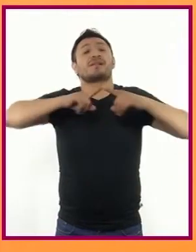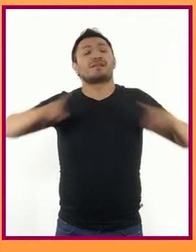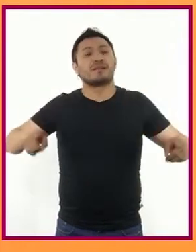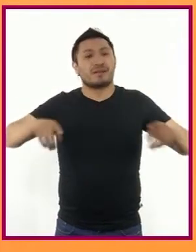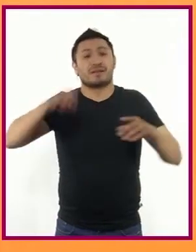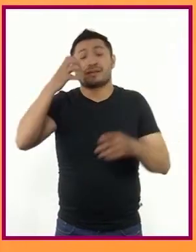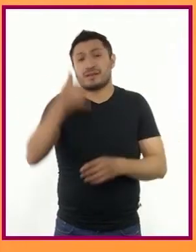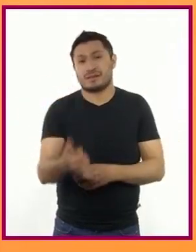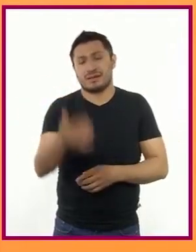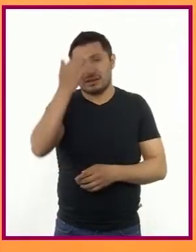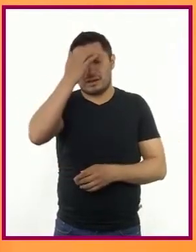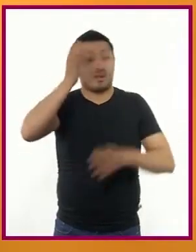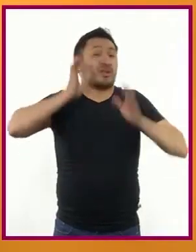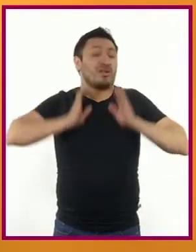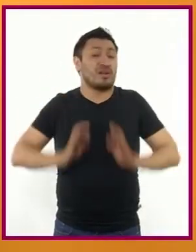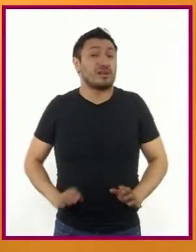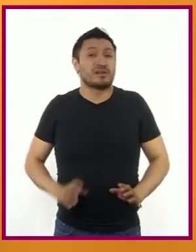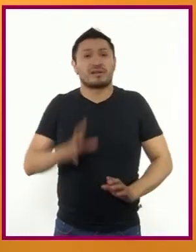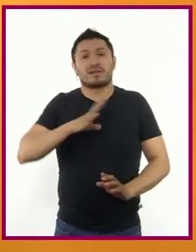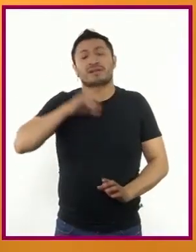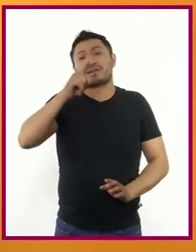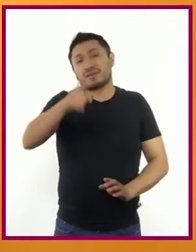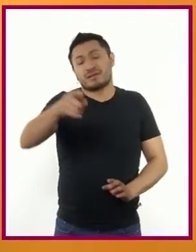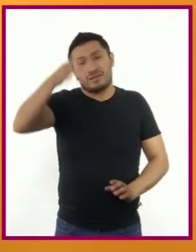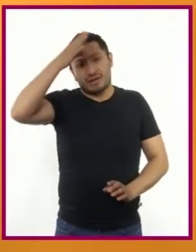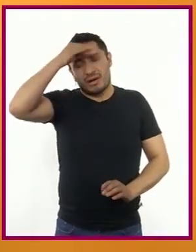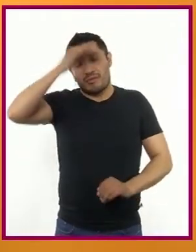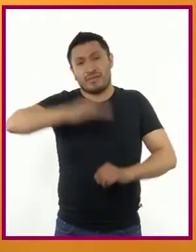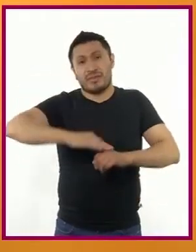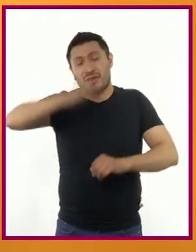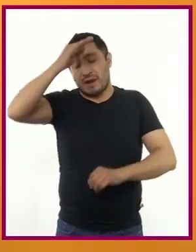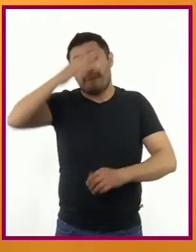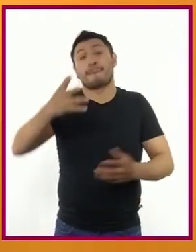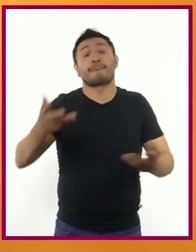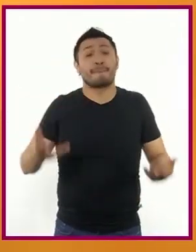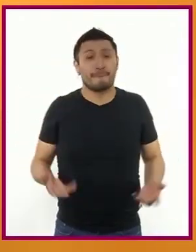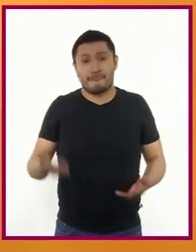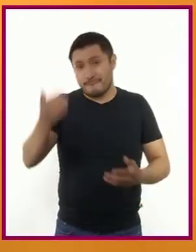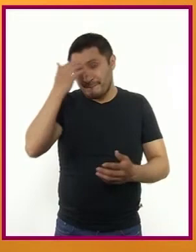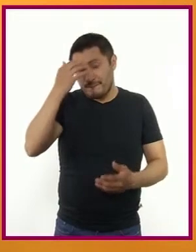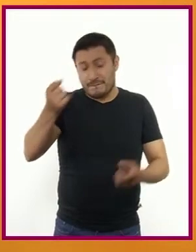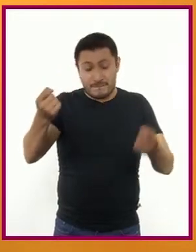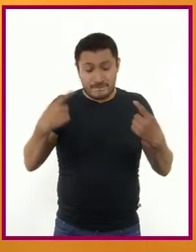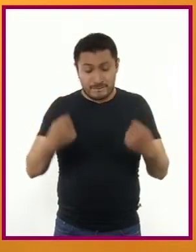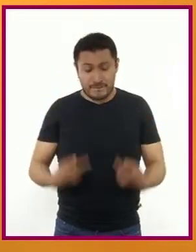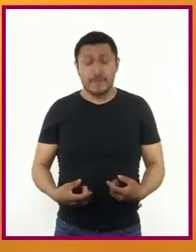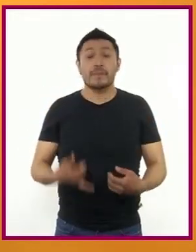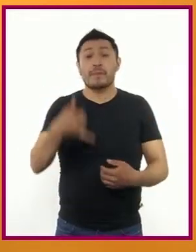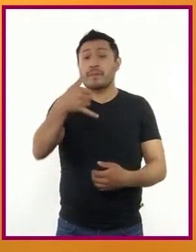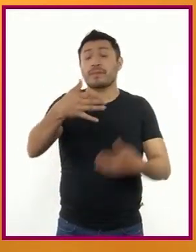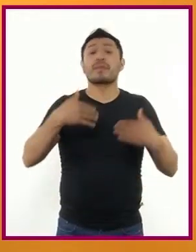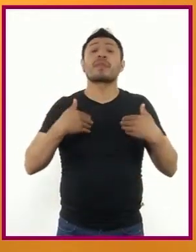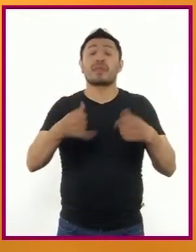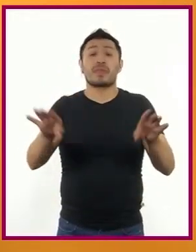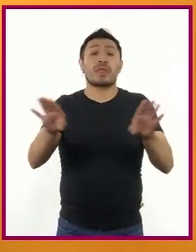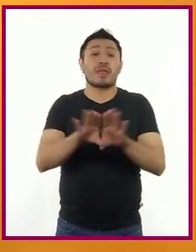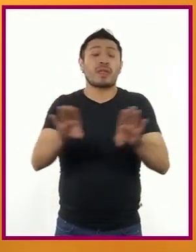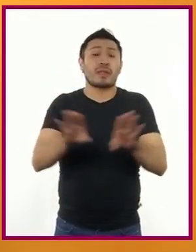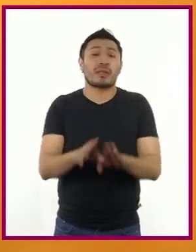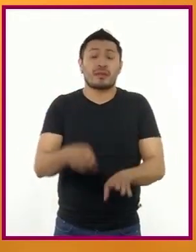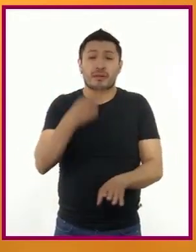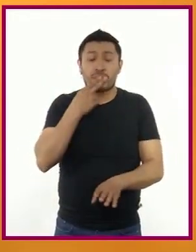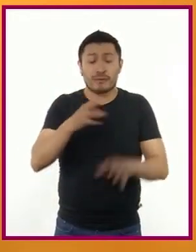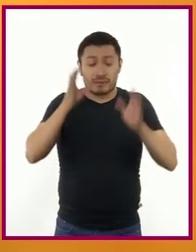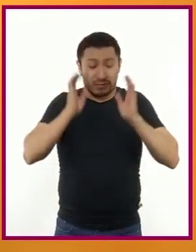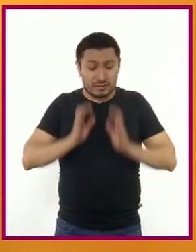de conocer nuestro cuerpo nos prepara para poder no solo conocer, sino entender cómo funciona el cuerpo